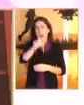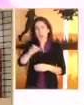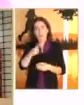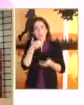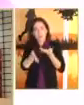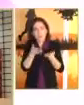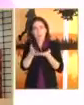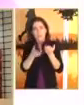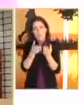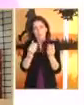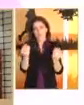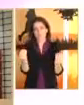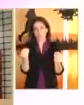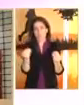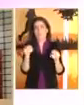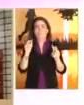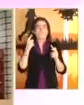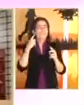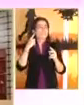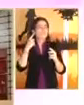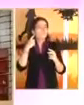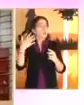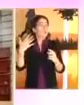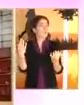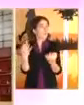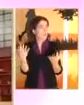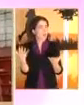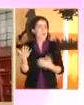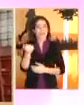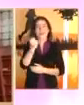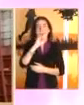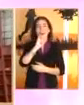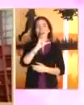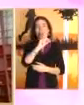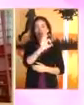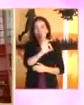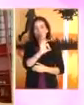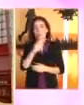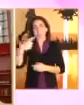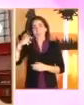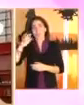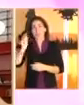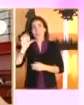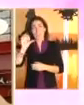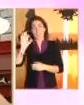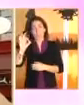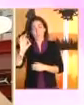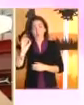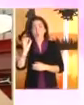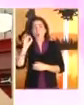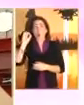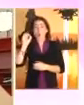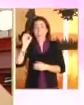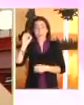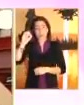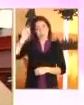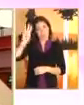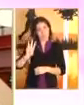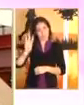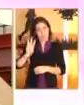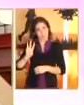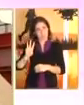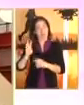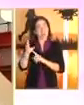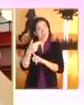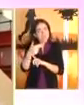grasos que se han hecho tan famosos, que son los ácidos grasos omega 3. Aquellos que buscamos fuera del pescado, el pescado de forma natural